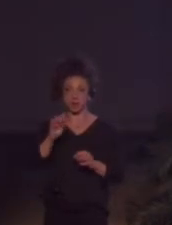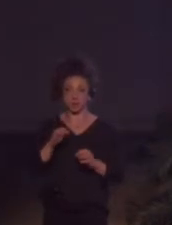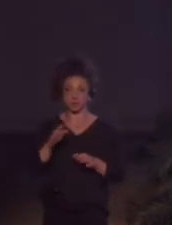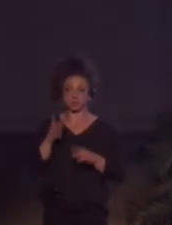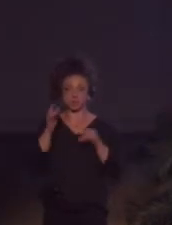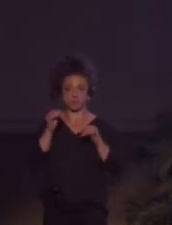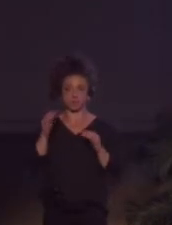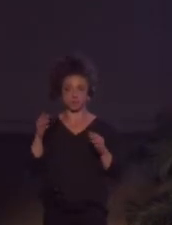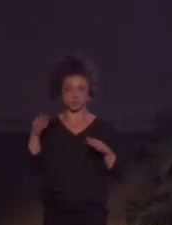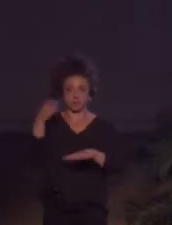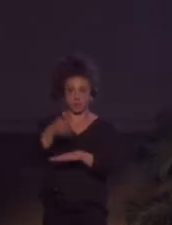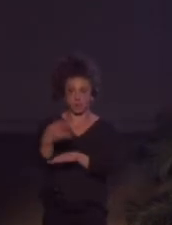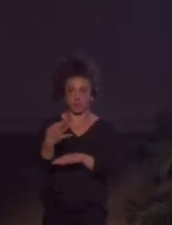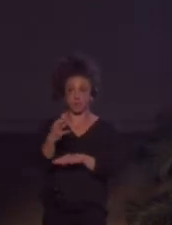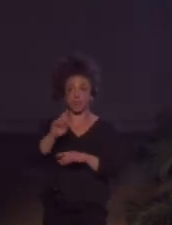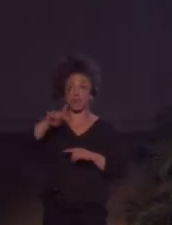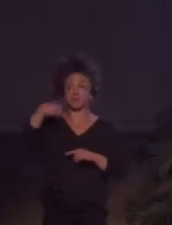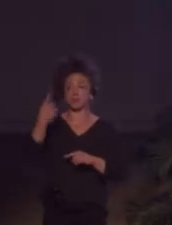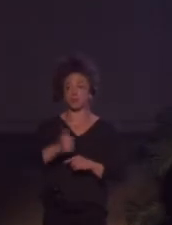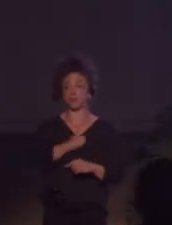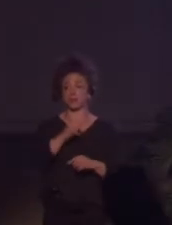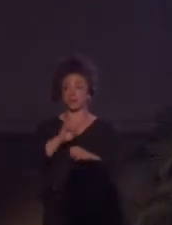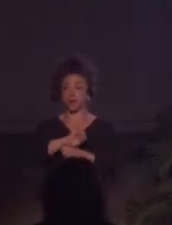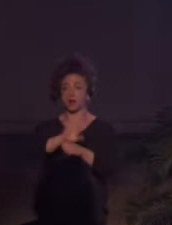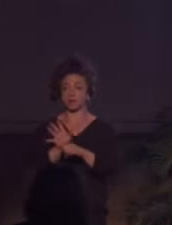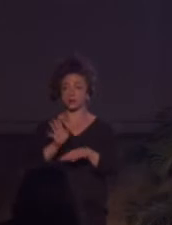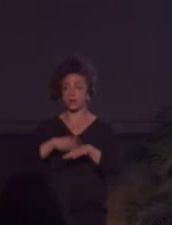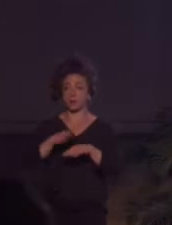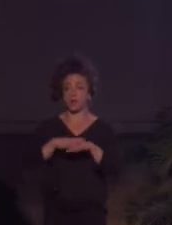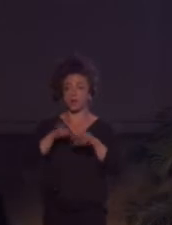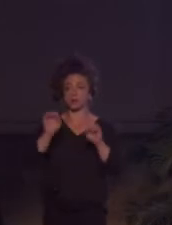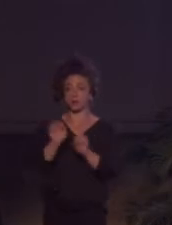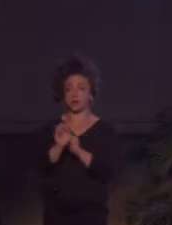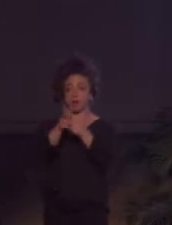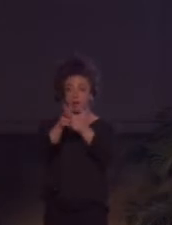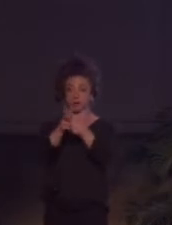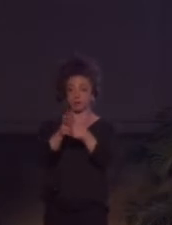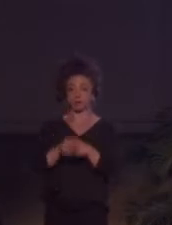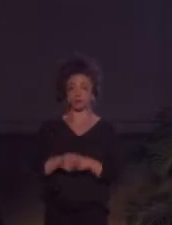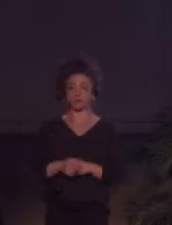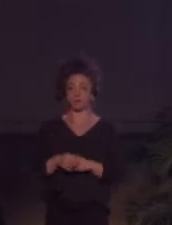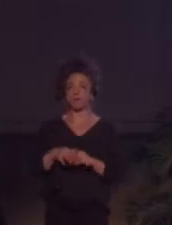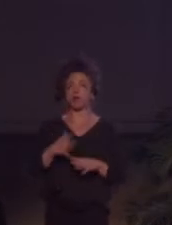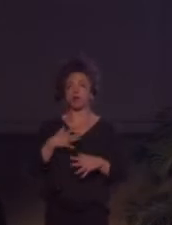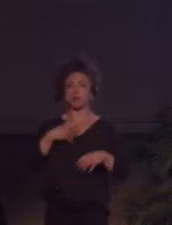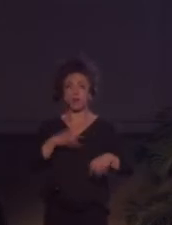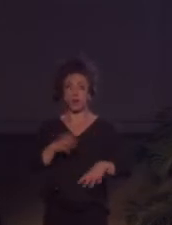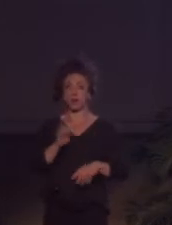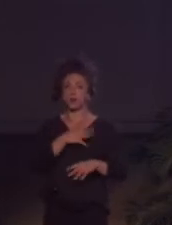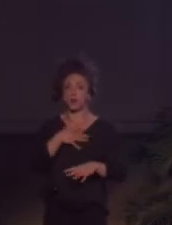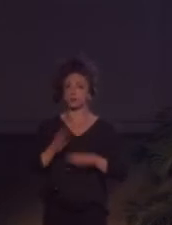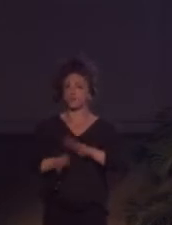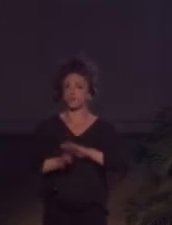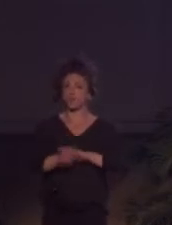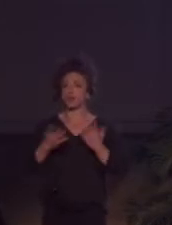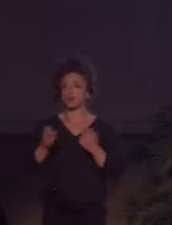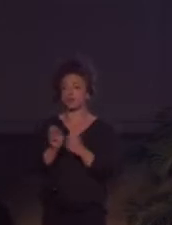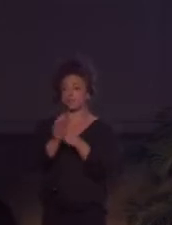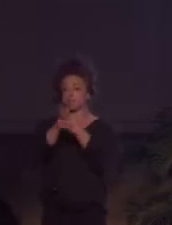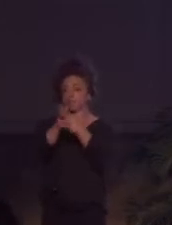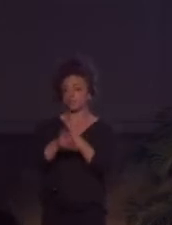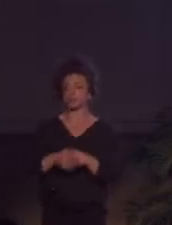ez, ba, guzti hau jarraitu nahi genuen, baina igual, ba, etzegon hain errez, orduan, deitu